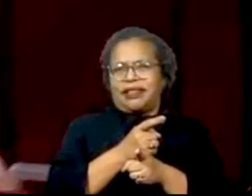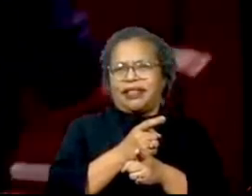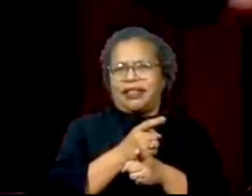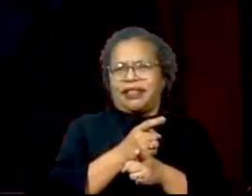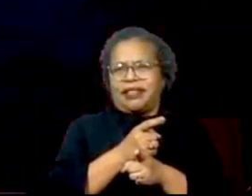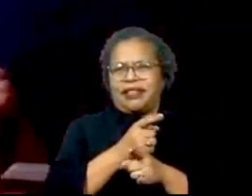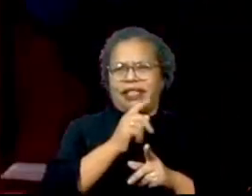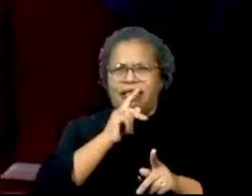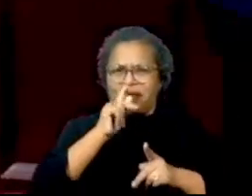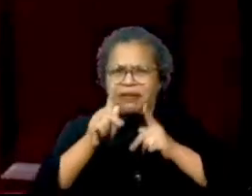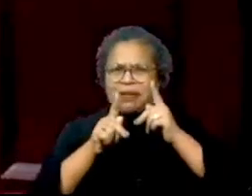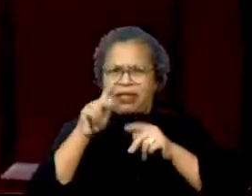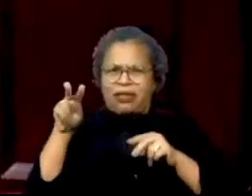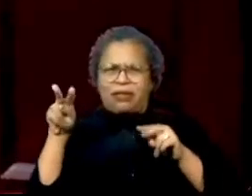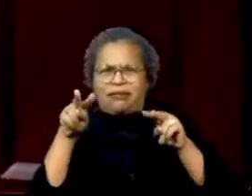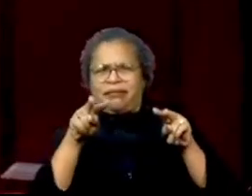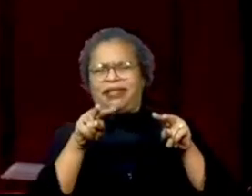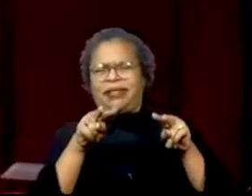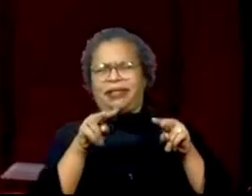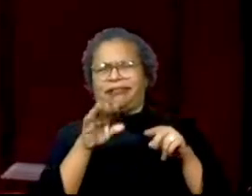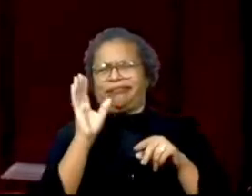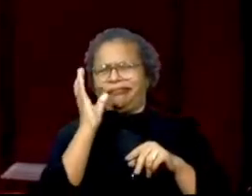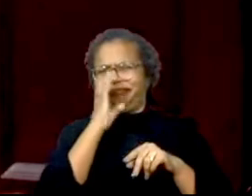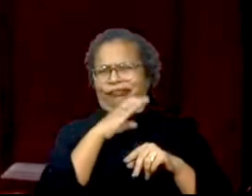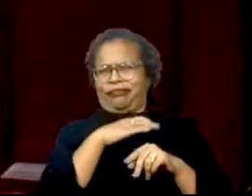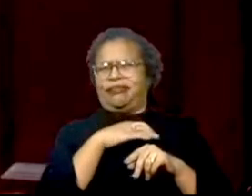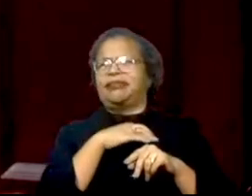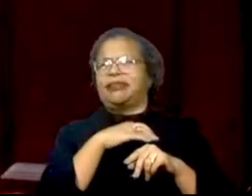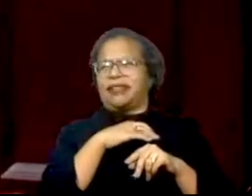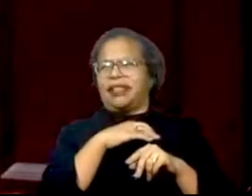están tomando el pelo. En ese sentido,